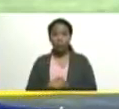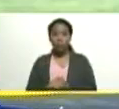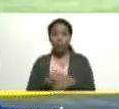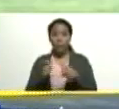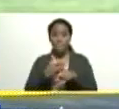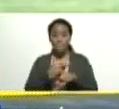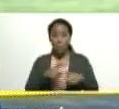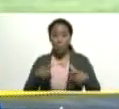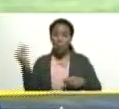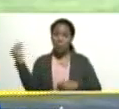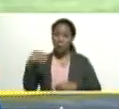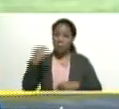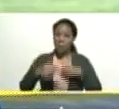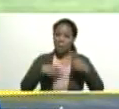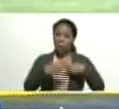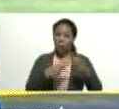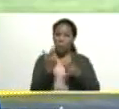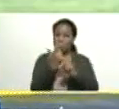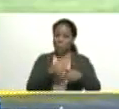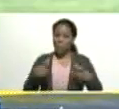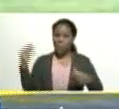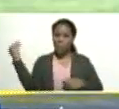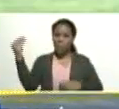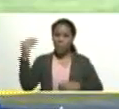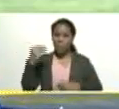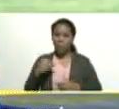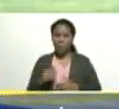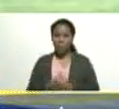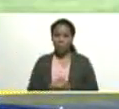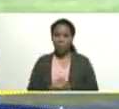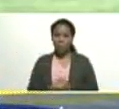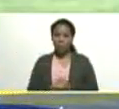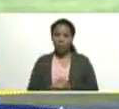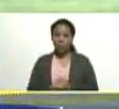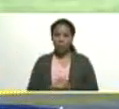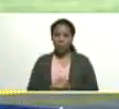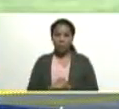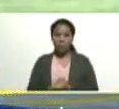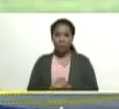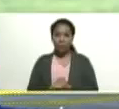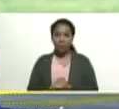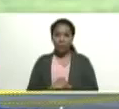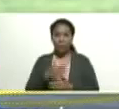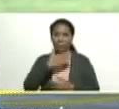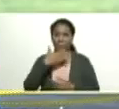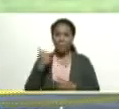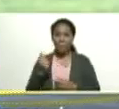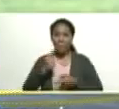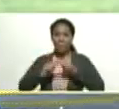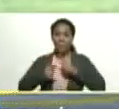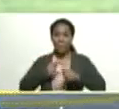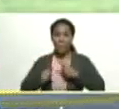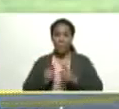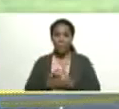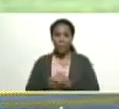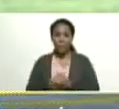Aumentar la producción, crecer en la producción, mejorar la calidad de los productos y garantizar precios justos, sin especulación,